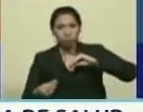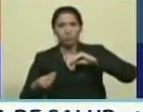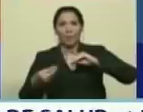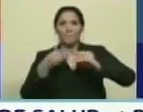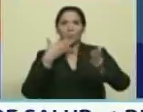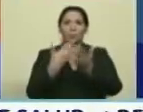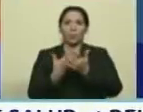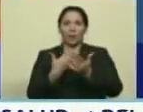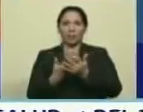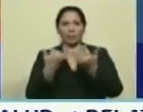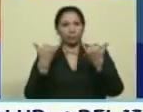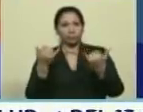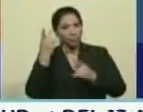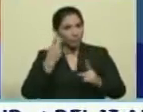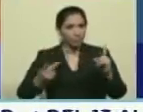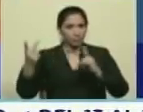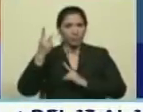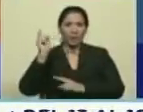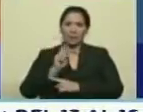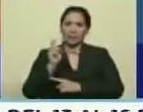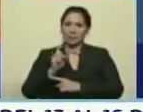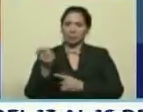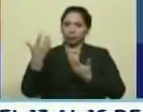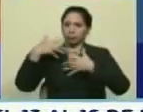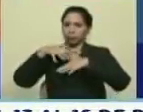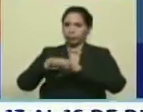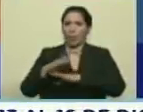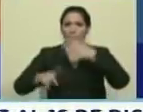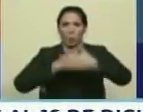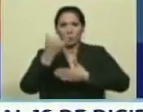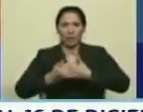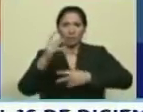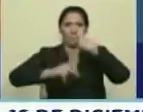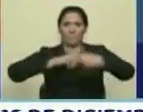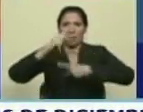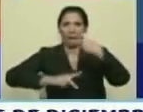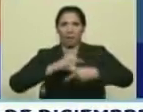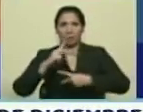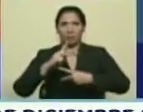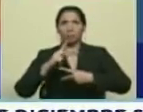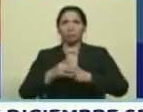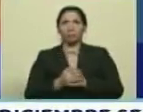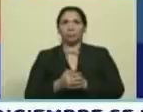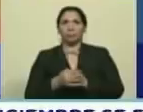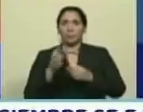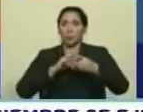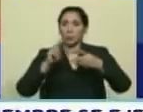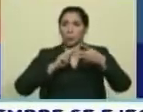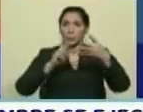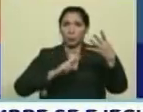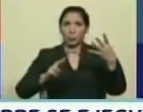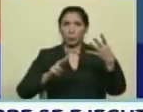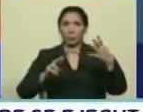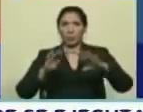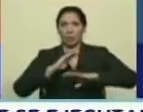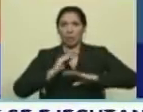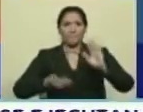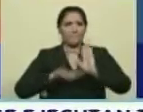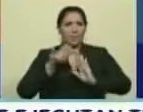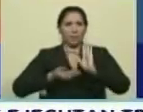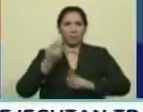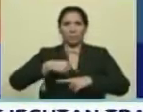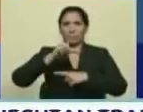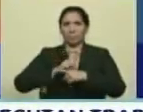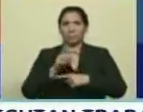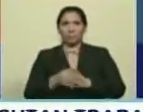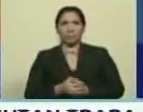reales. Necesitamos articular planes, proyectos y centrar los limitados recursos de que disponemos en lo fundamental.